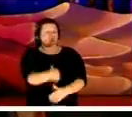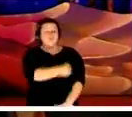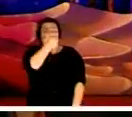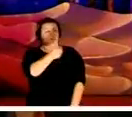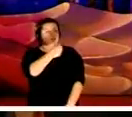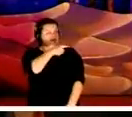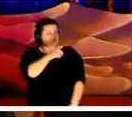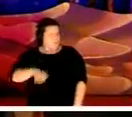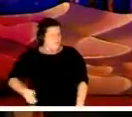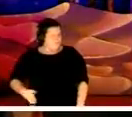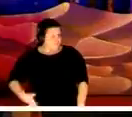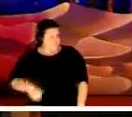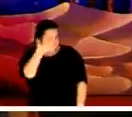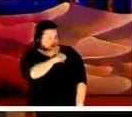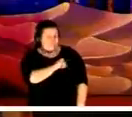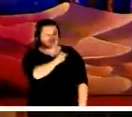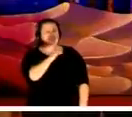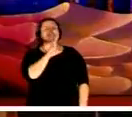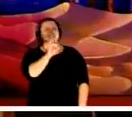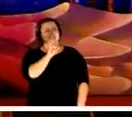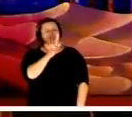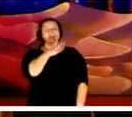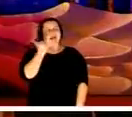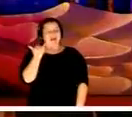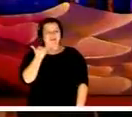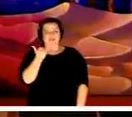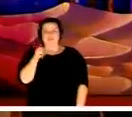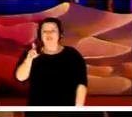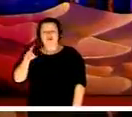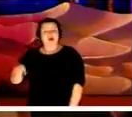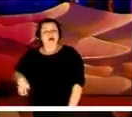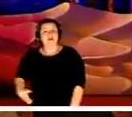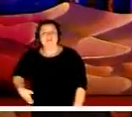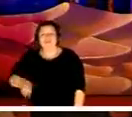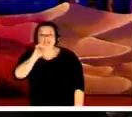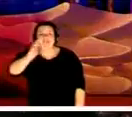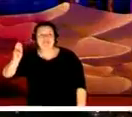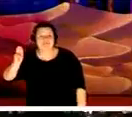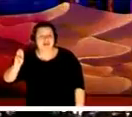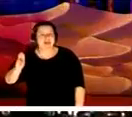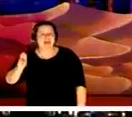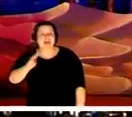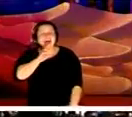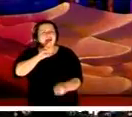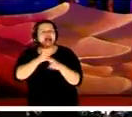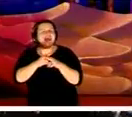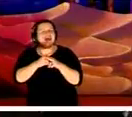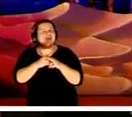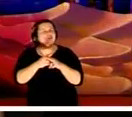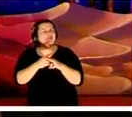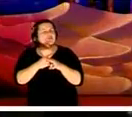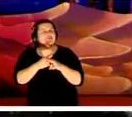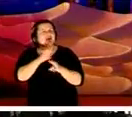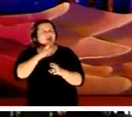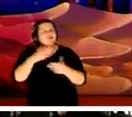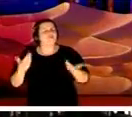tienes príncipe? Pues sí, y es azul. ¡Ajá! Entonces un príncipe del PP. ¿Y cómo se llama la prenda? Pues no